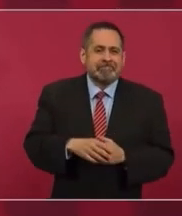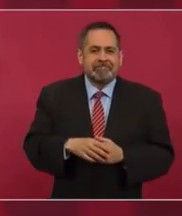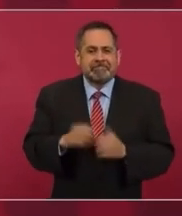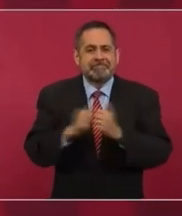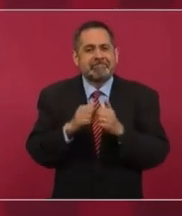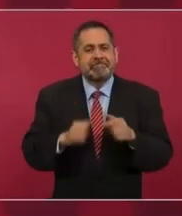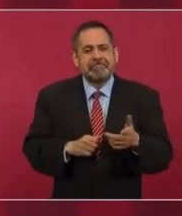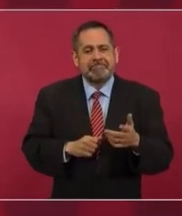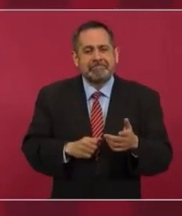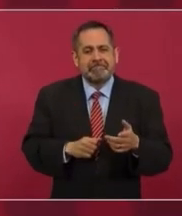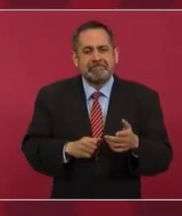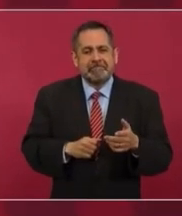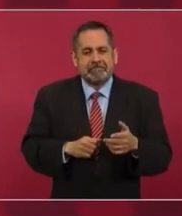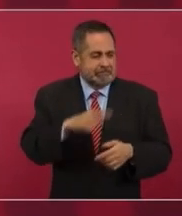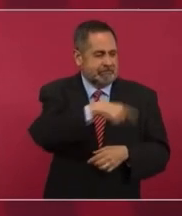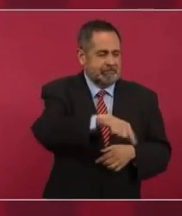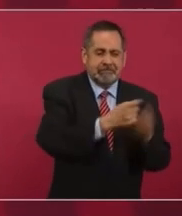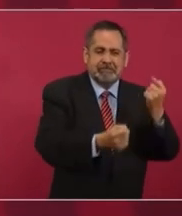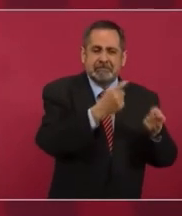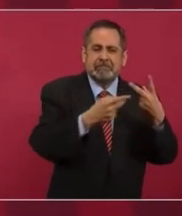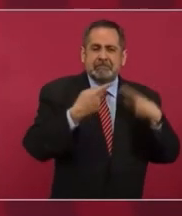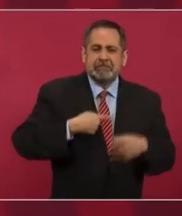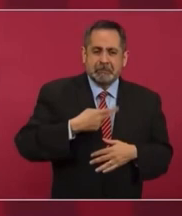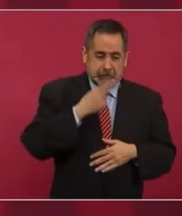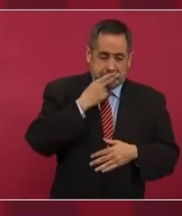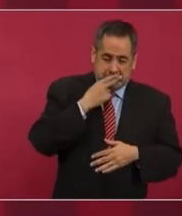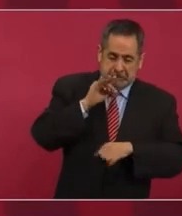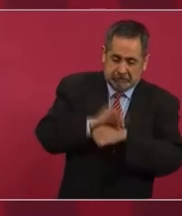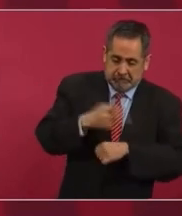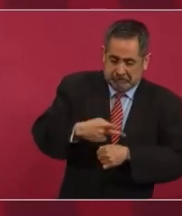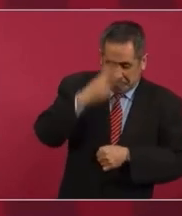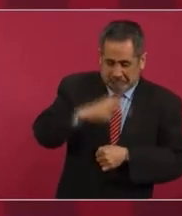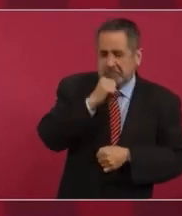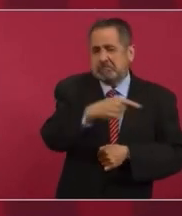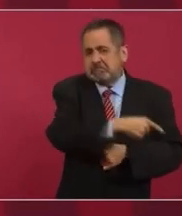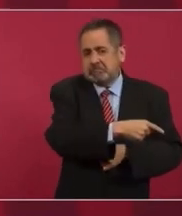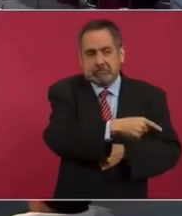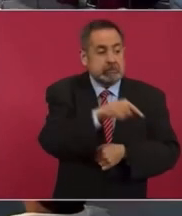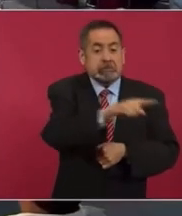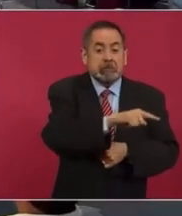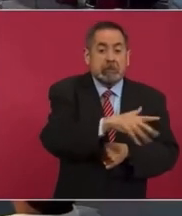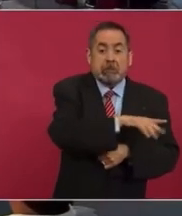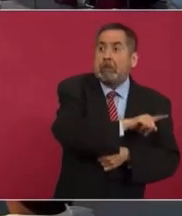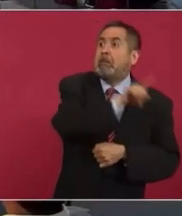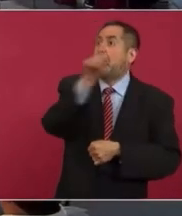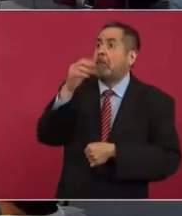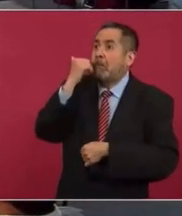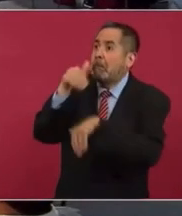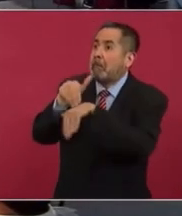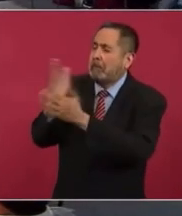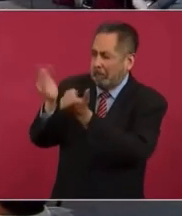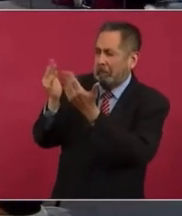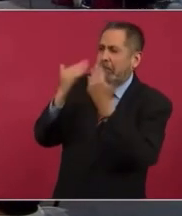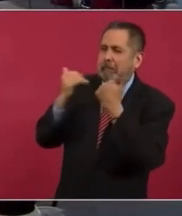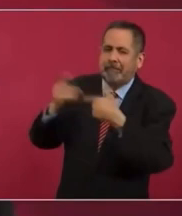con la falta de patriotismo de los conservadores mexicanos que fueron allá a buscar a